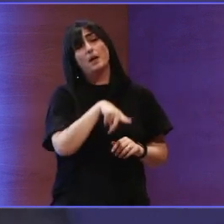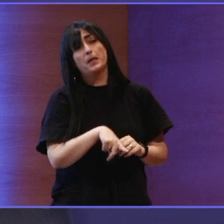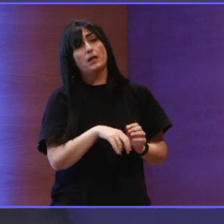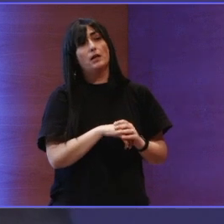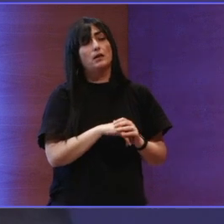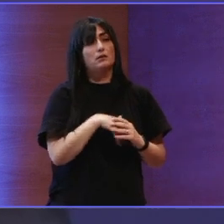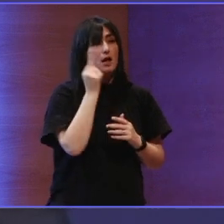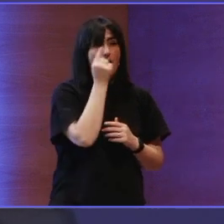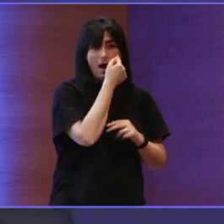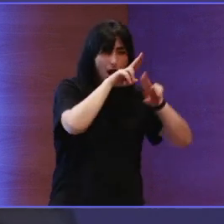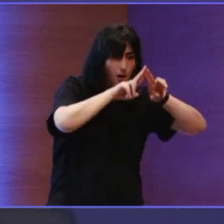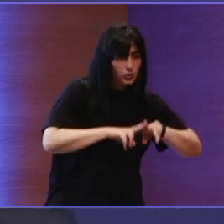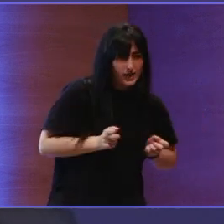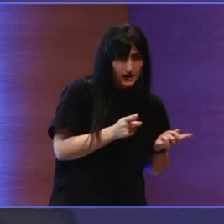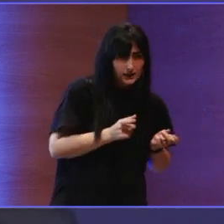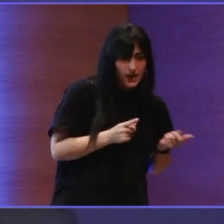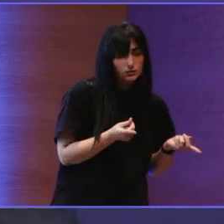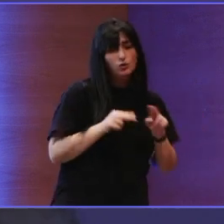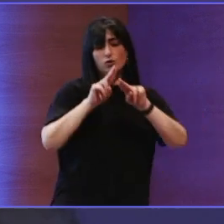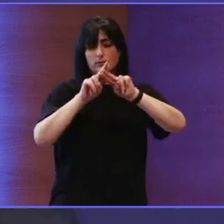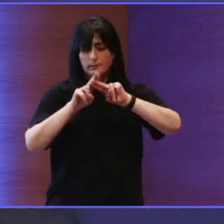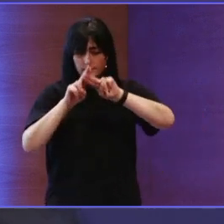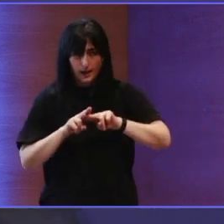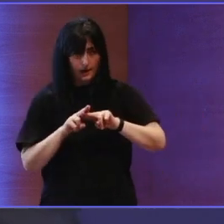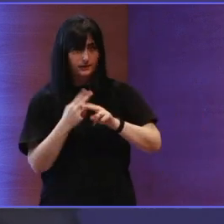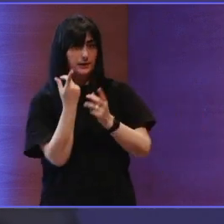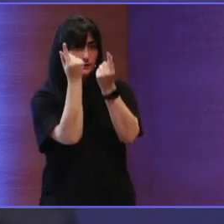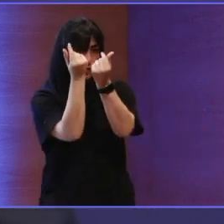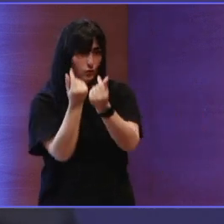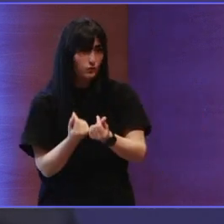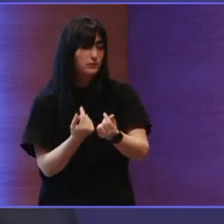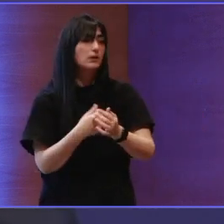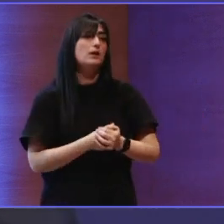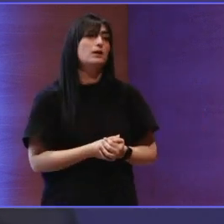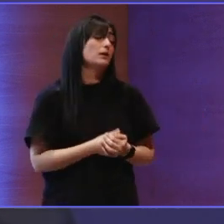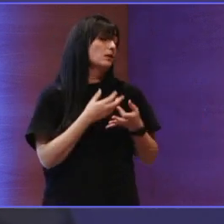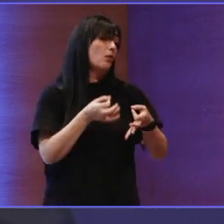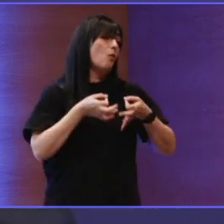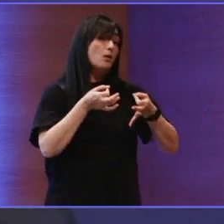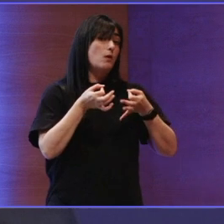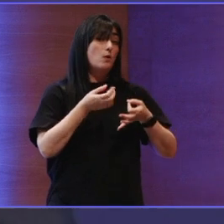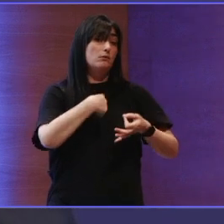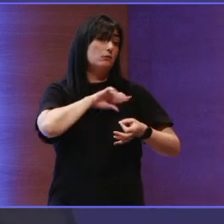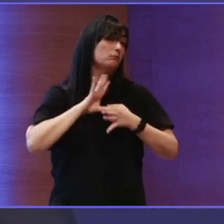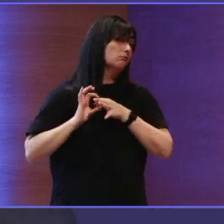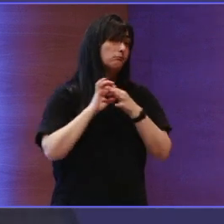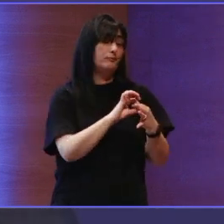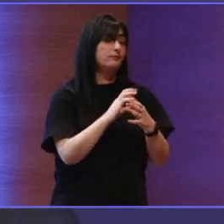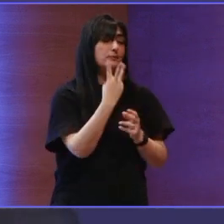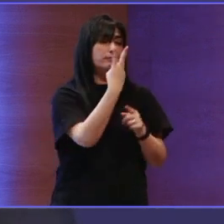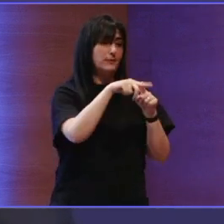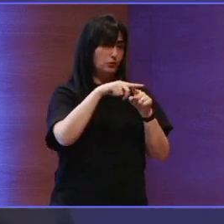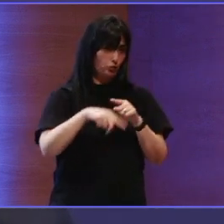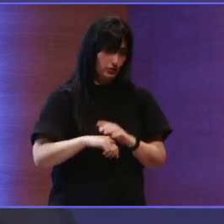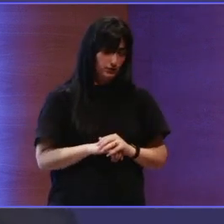auditorías de gasto análisis de costes y siempre eh ceñidos en torno a tres cosas una